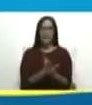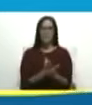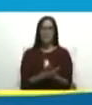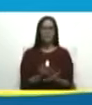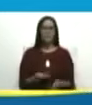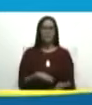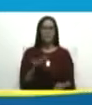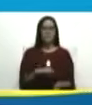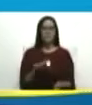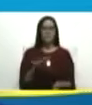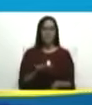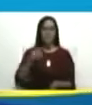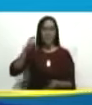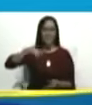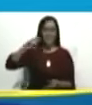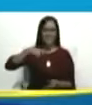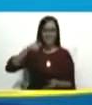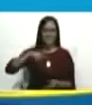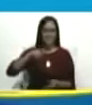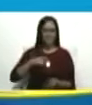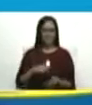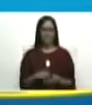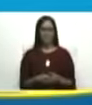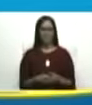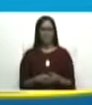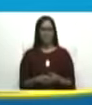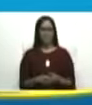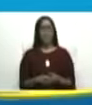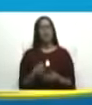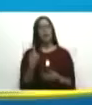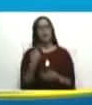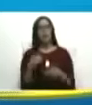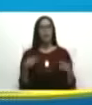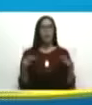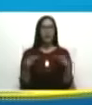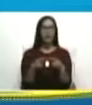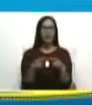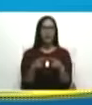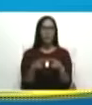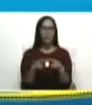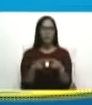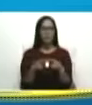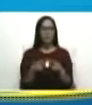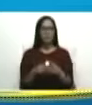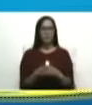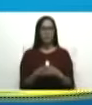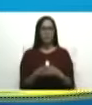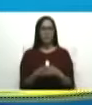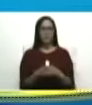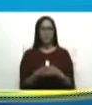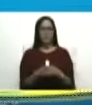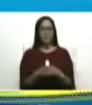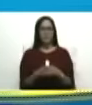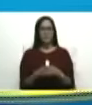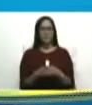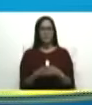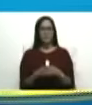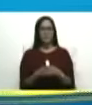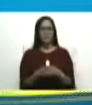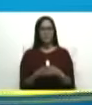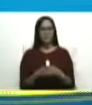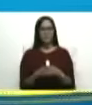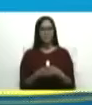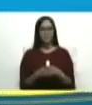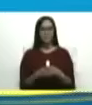necesaria y es una reunión promisoria.